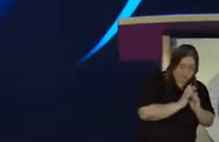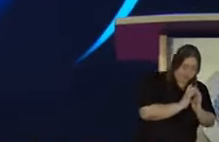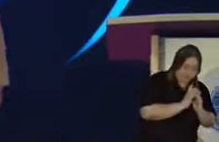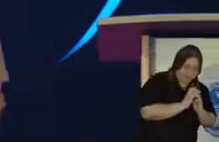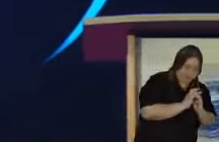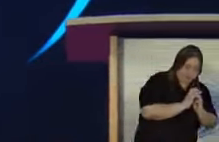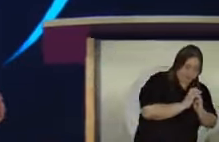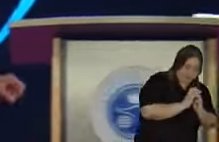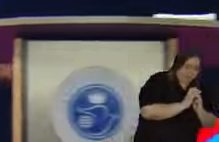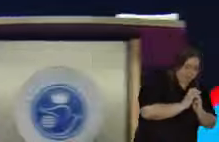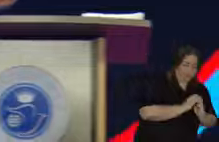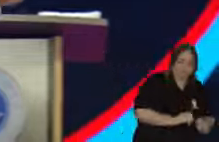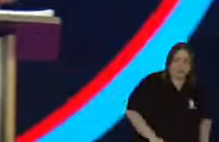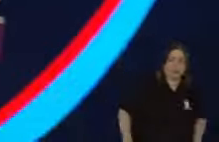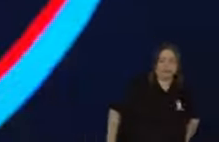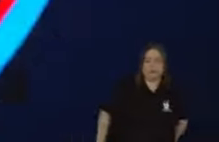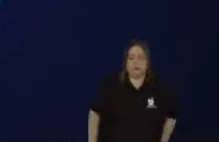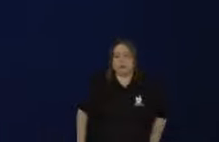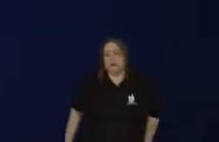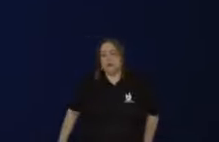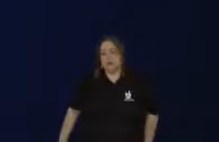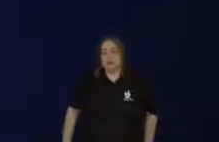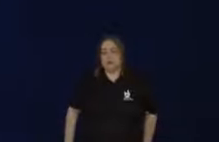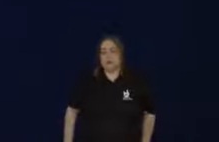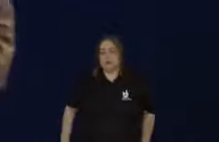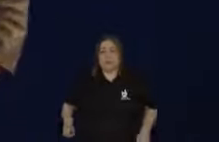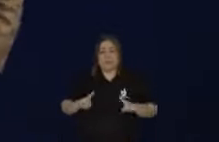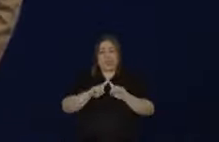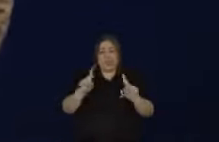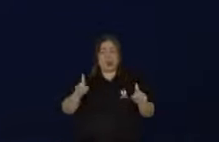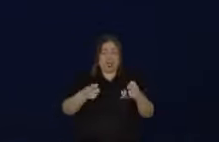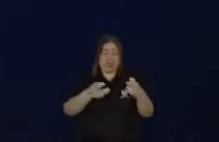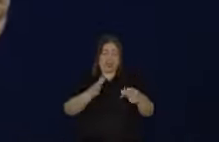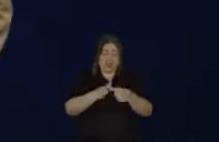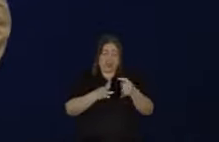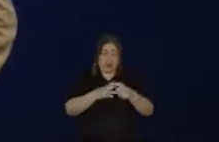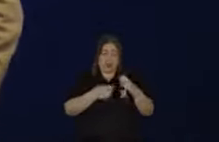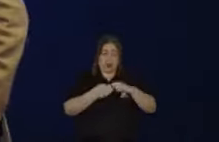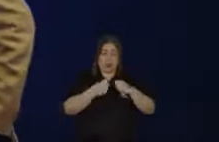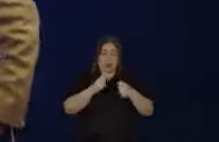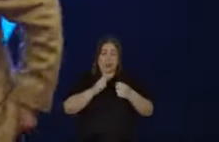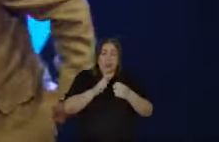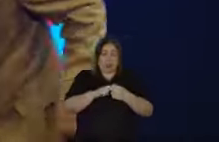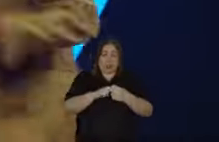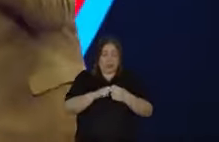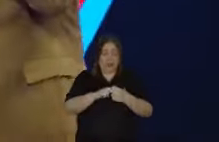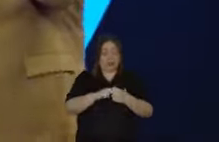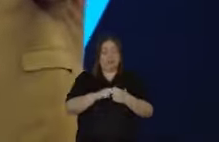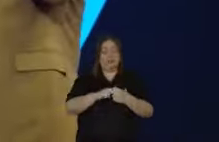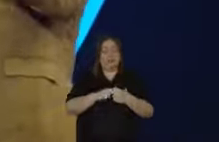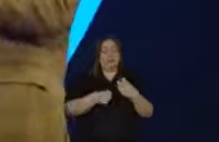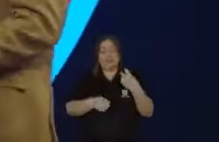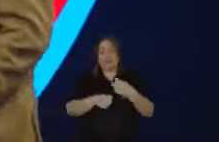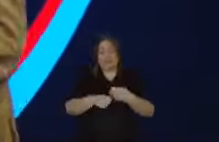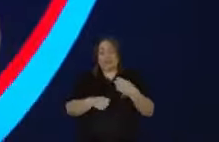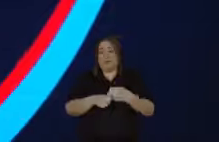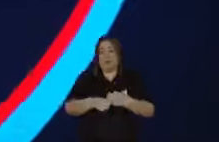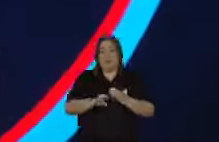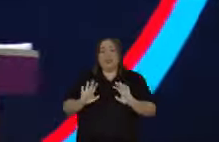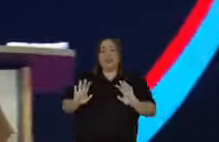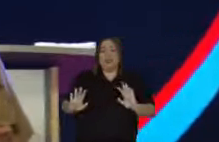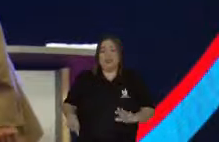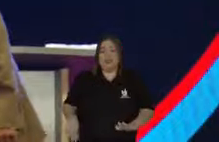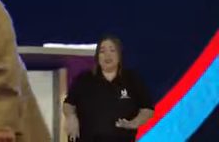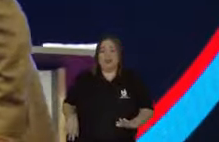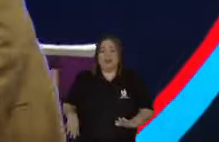fin. Y si no lo logra a través de las circunstancias difíciles para que nos decepcionemos de Dios, lo va a intentar a través